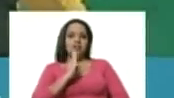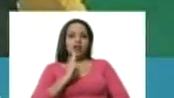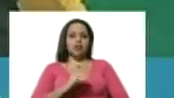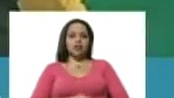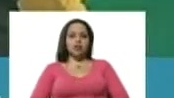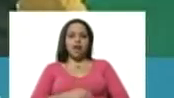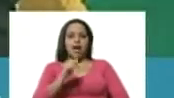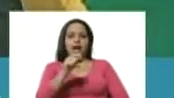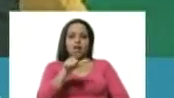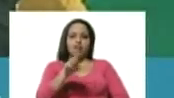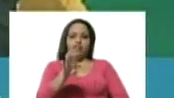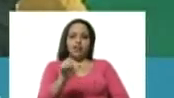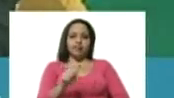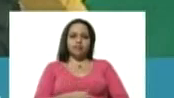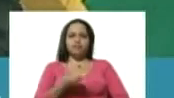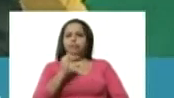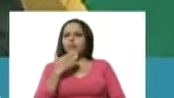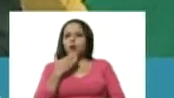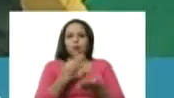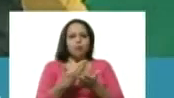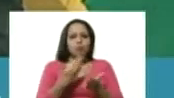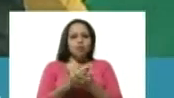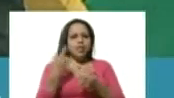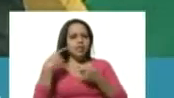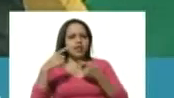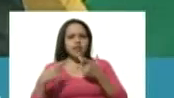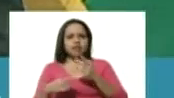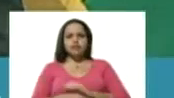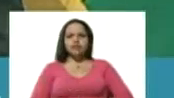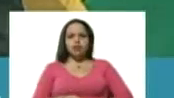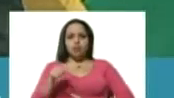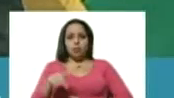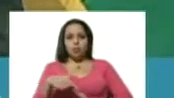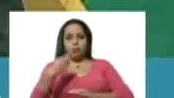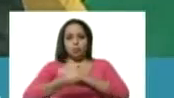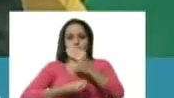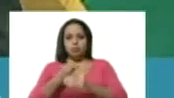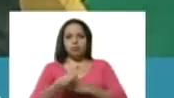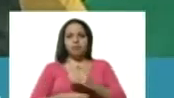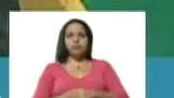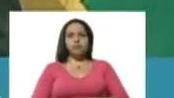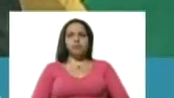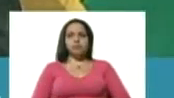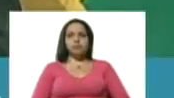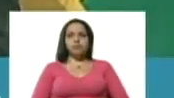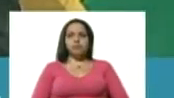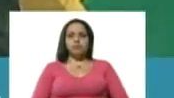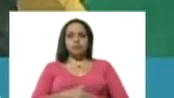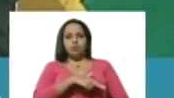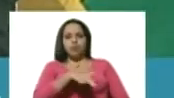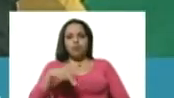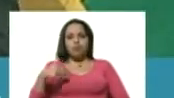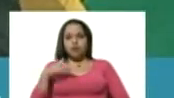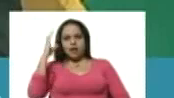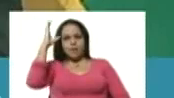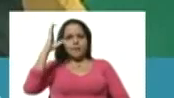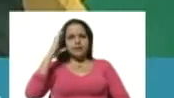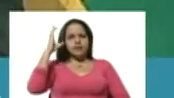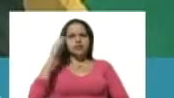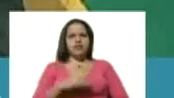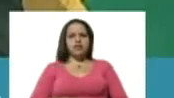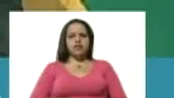tenemos distintas vías y propuestas que vamos a manejar el día de hoy. Nuestras potencialidades, nuestras capacidades